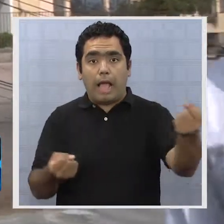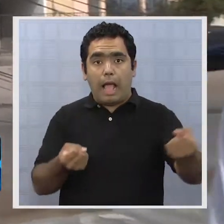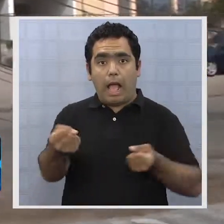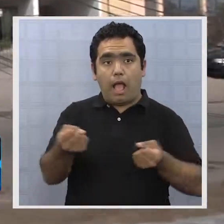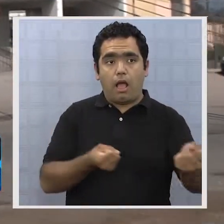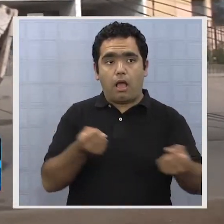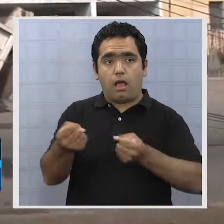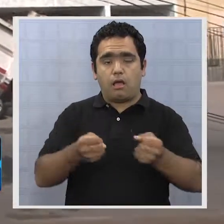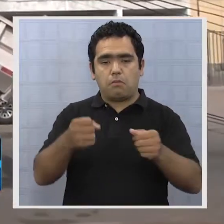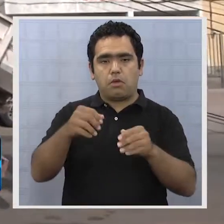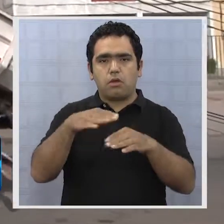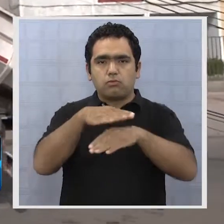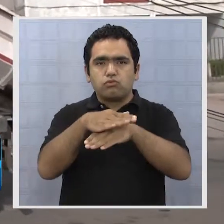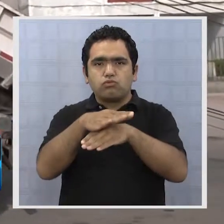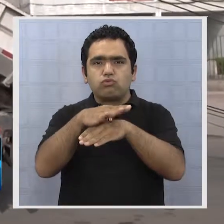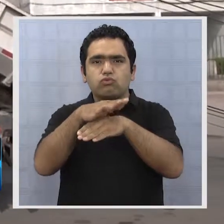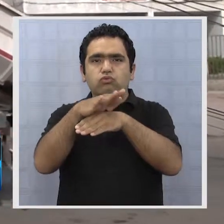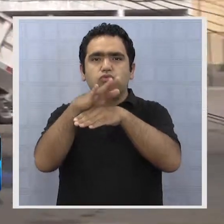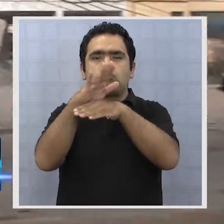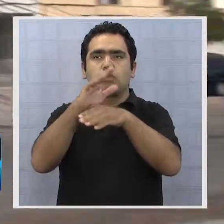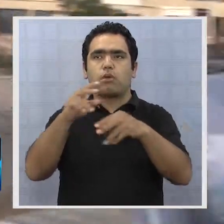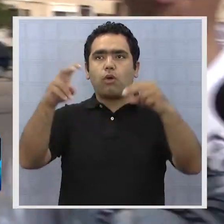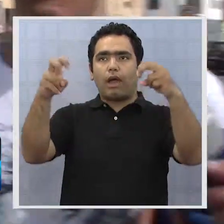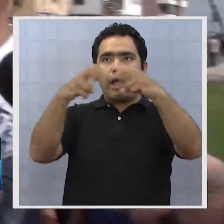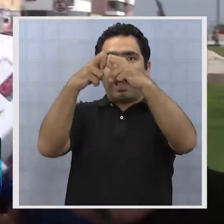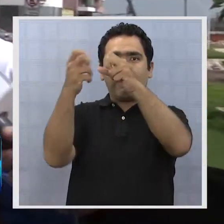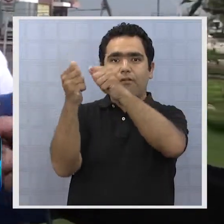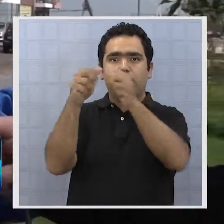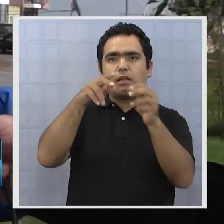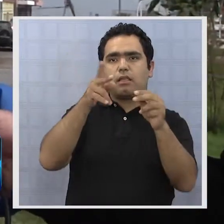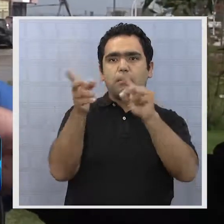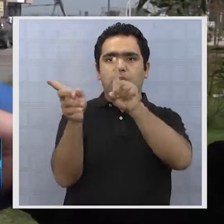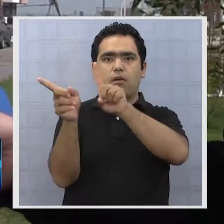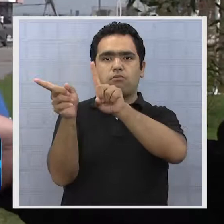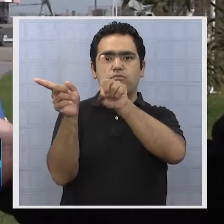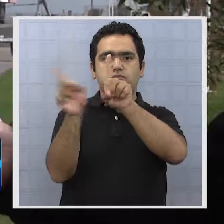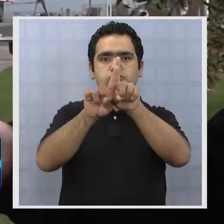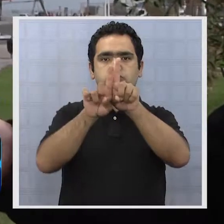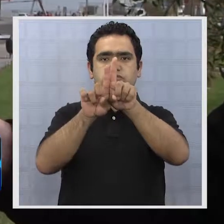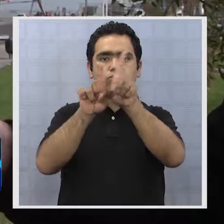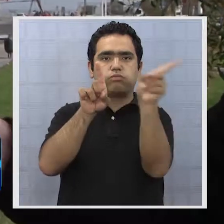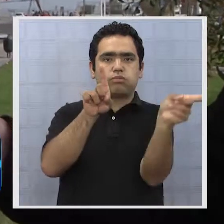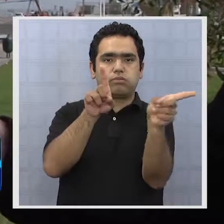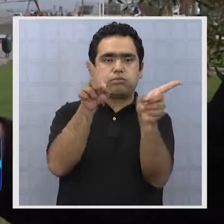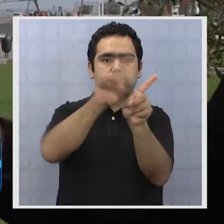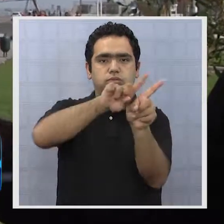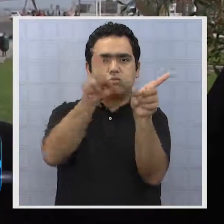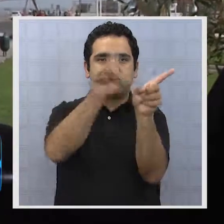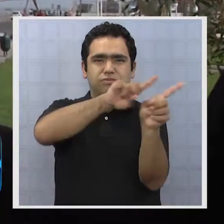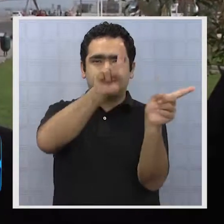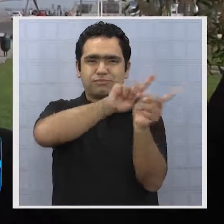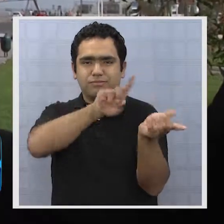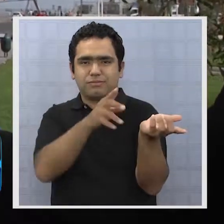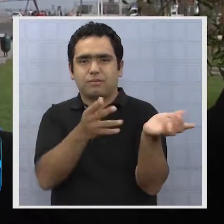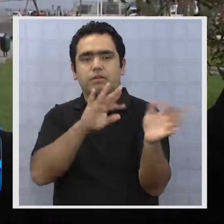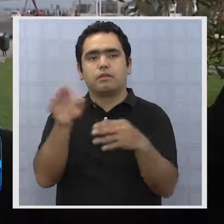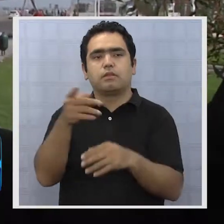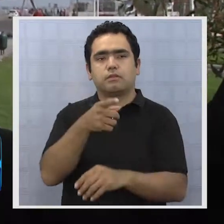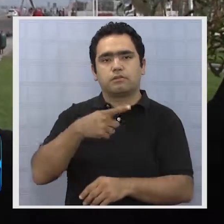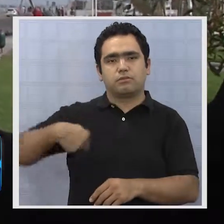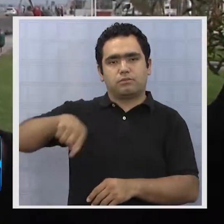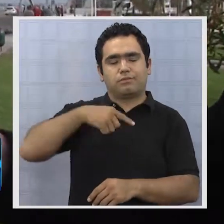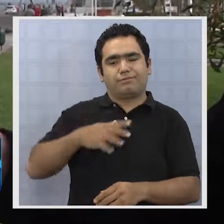cable y botón poste y ahí sí avanzó gasoil fue botando postes poste hasta que salimos perjudicado algunos propietarios